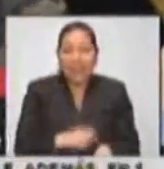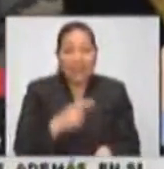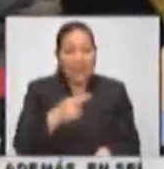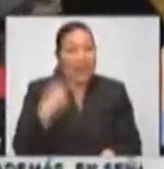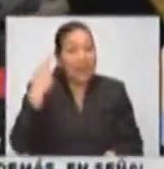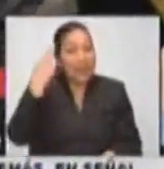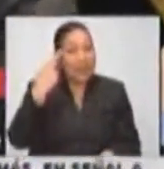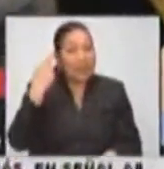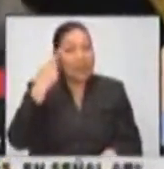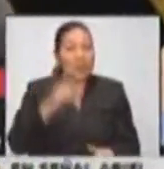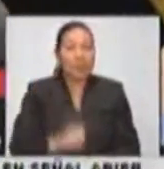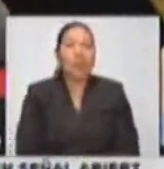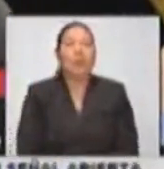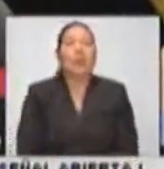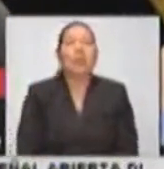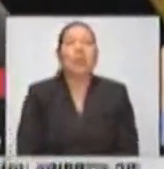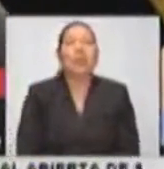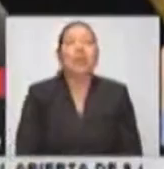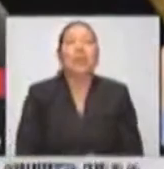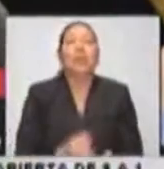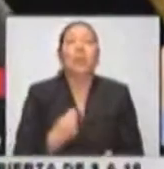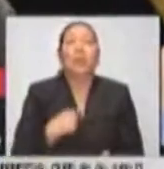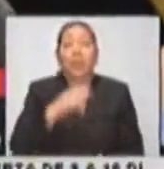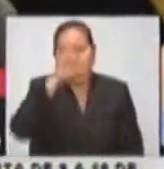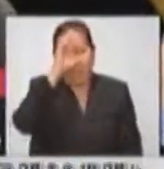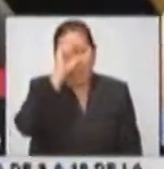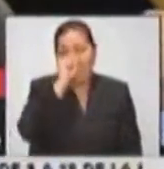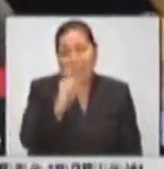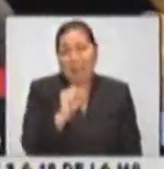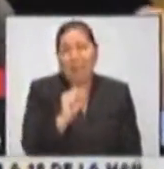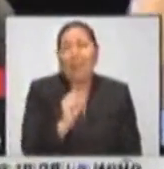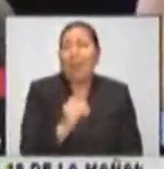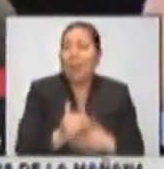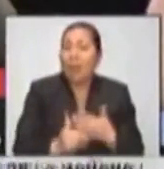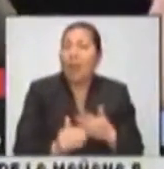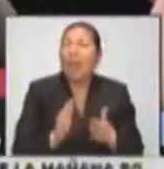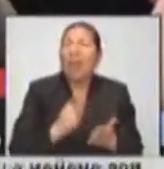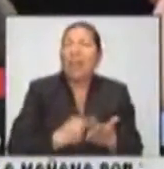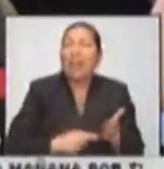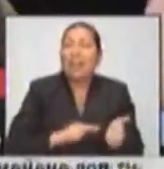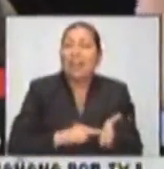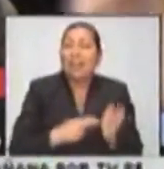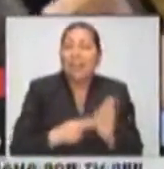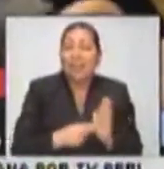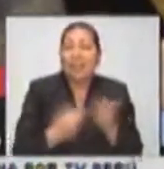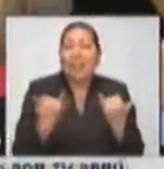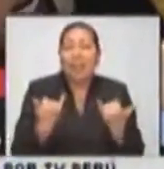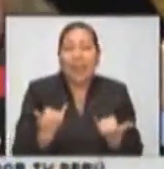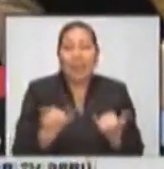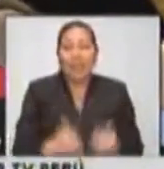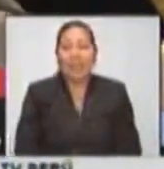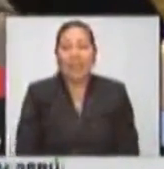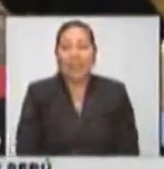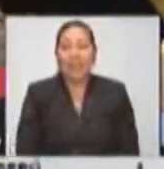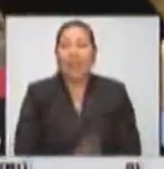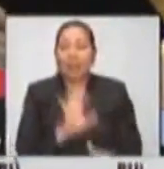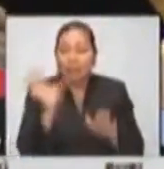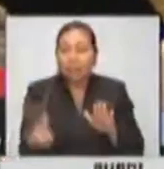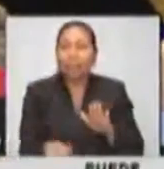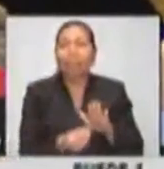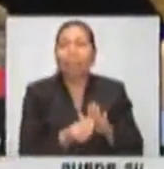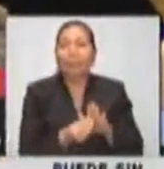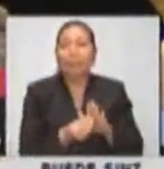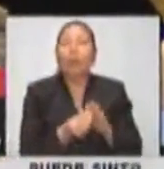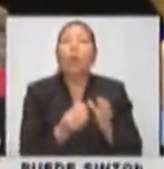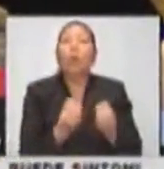razón que nuestra Cancillería sigue continuamente sobre qué significa esto de acceso